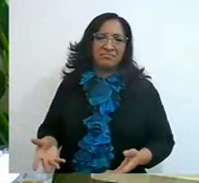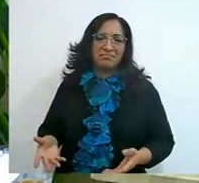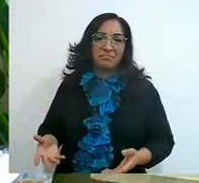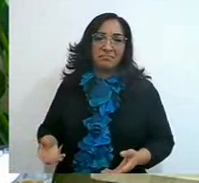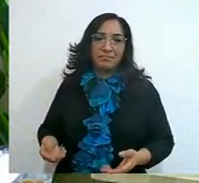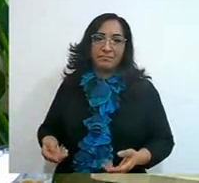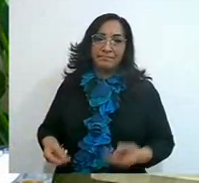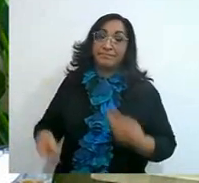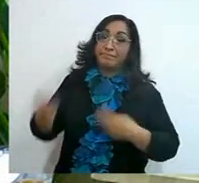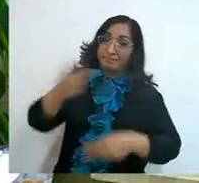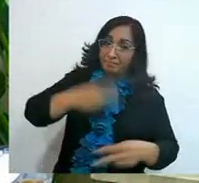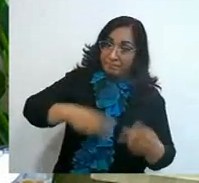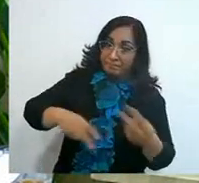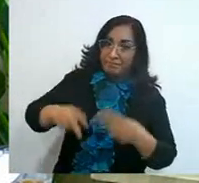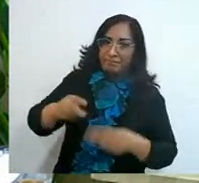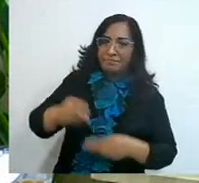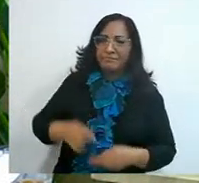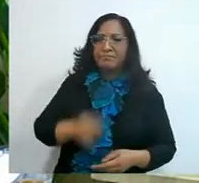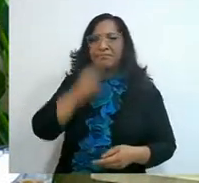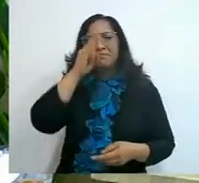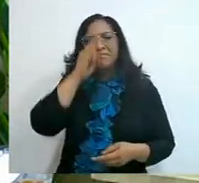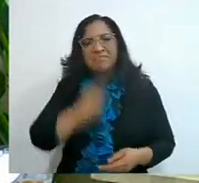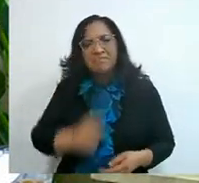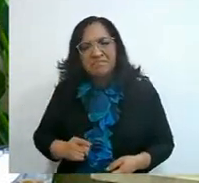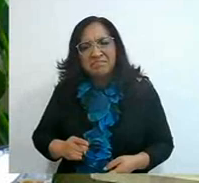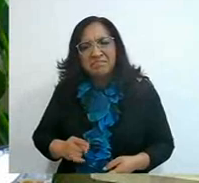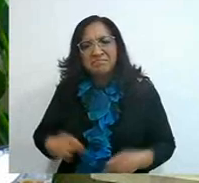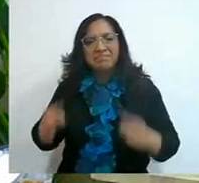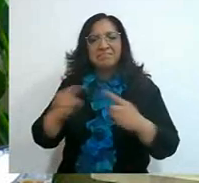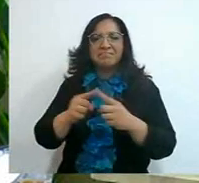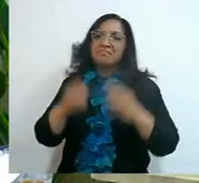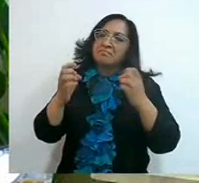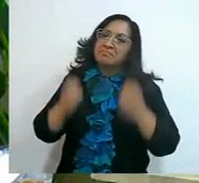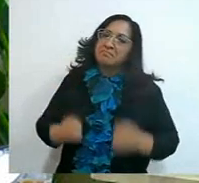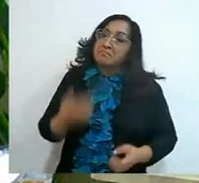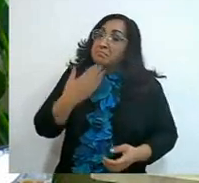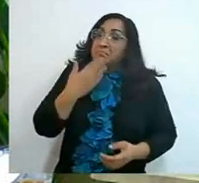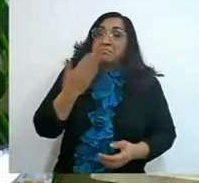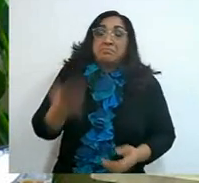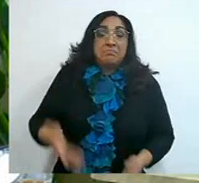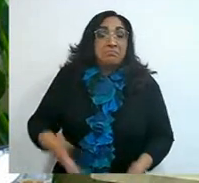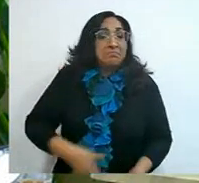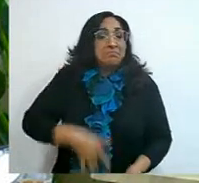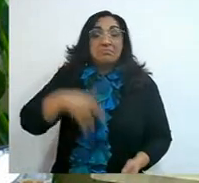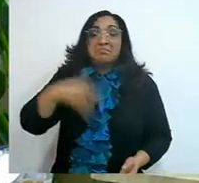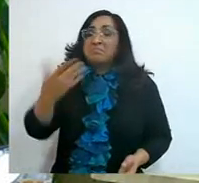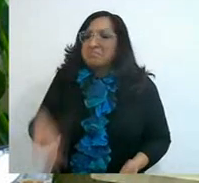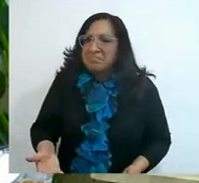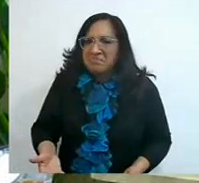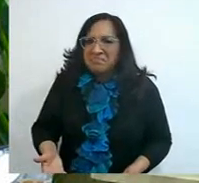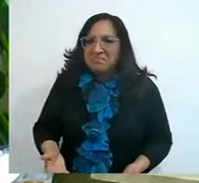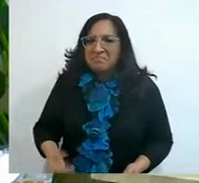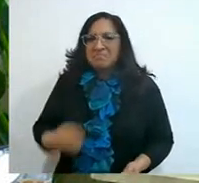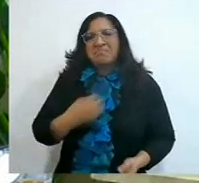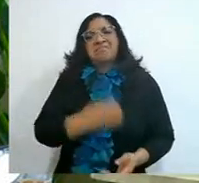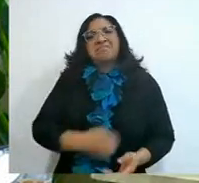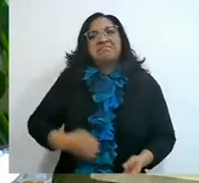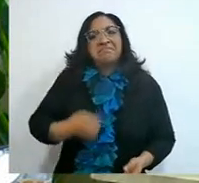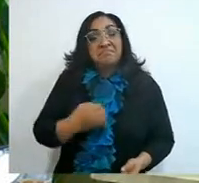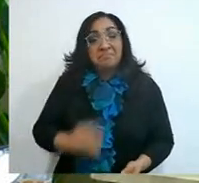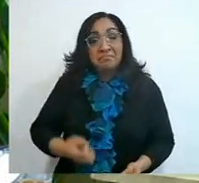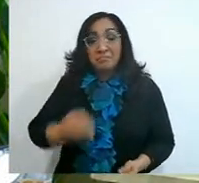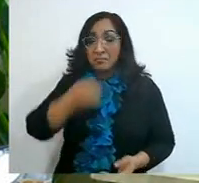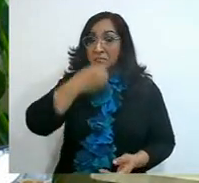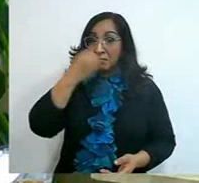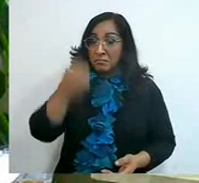Pero traen sus herejías. Y la iglesia se siente muy bien, satisfecha. Y van a orar